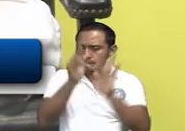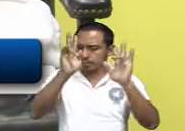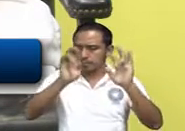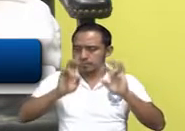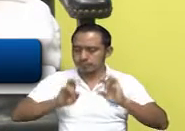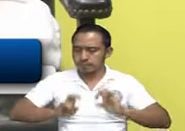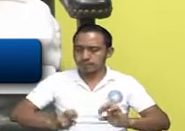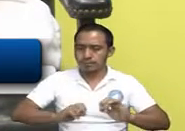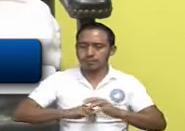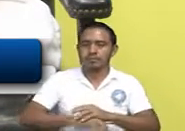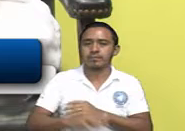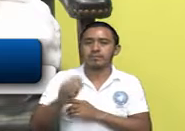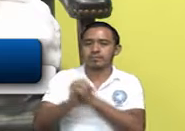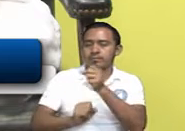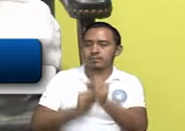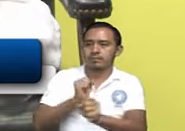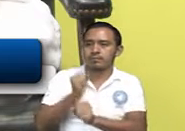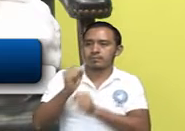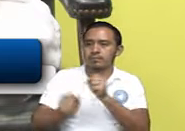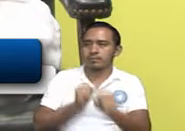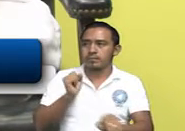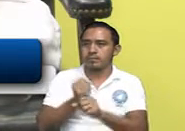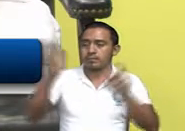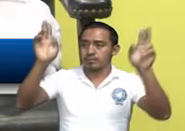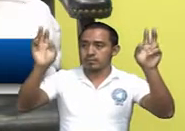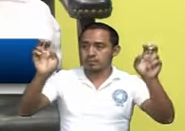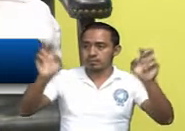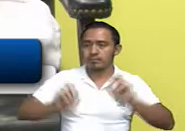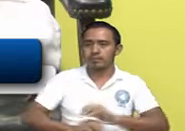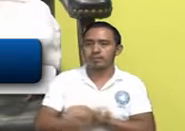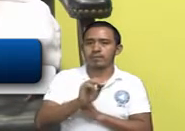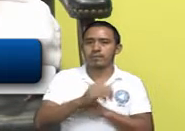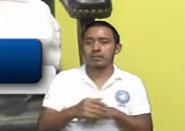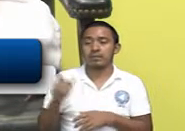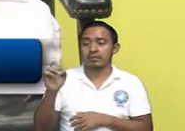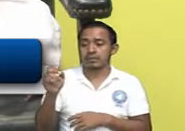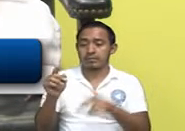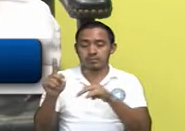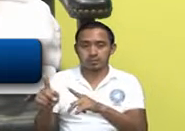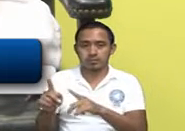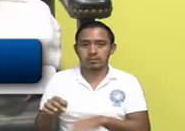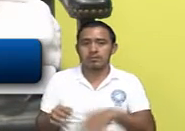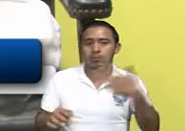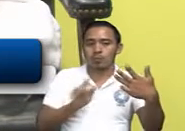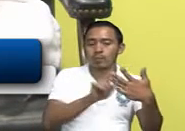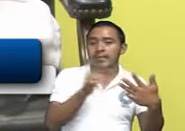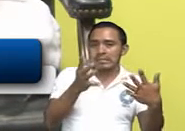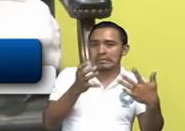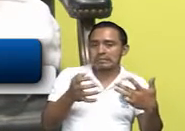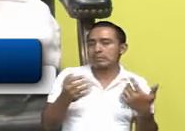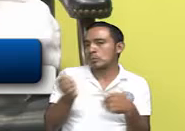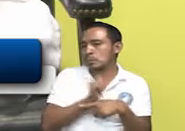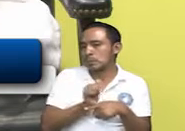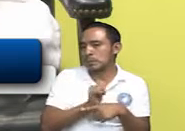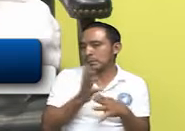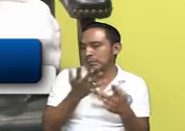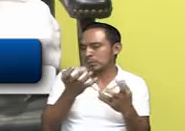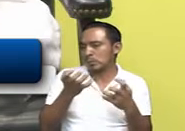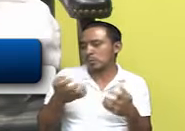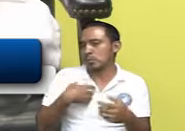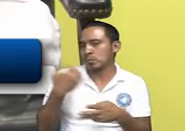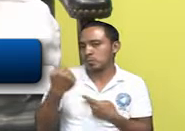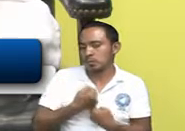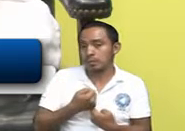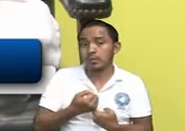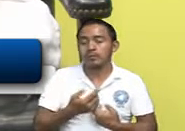pasan los años y se conoce más y se habla del tema, es que 9 de cada 10 personas pueden dar algún nivel de advertencia y que debemos de estar ojos